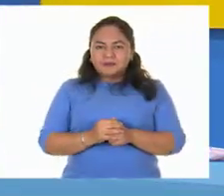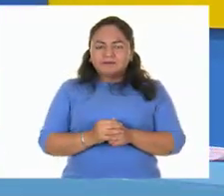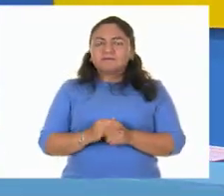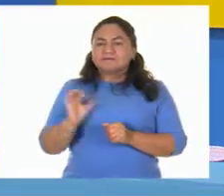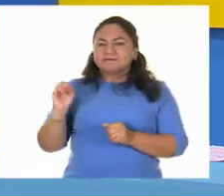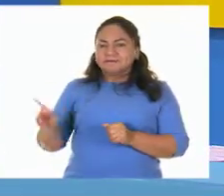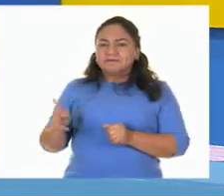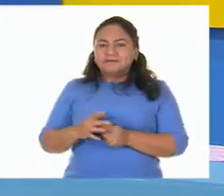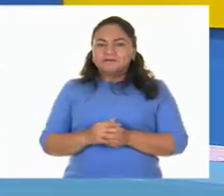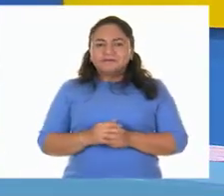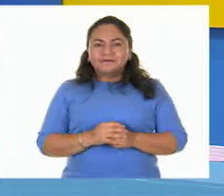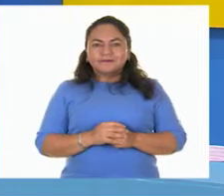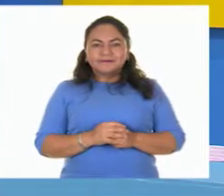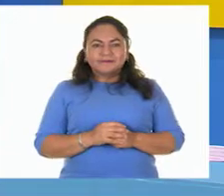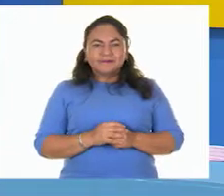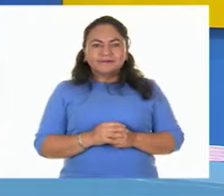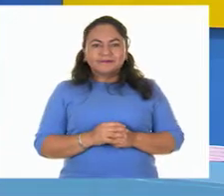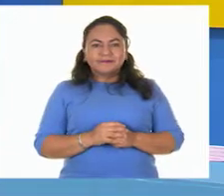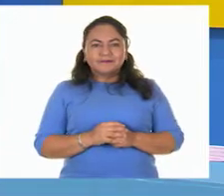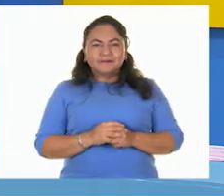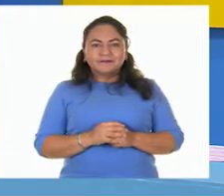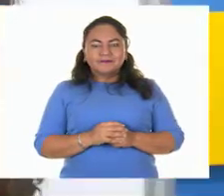Perfecto. Muy bien.